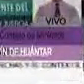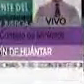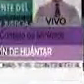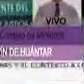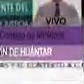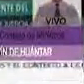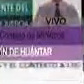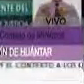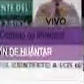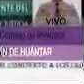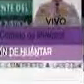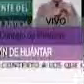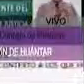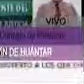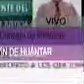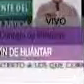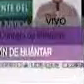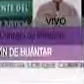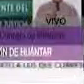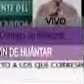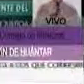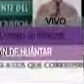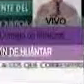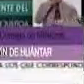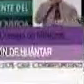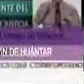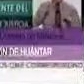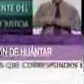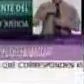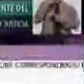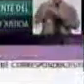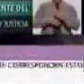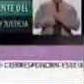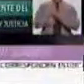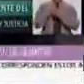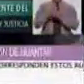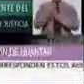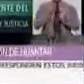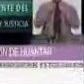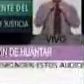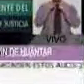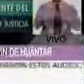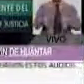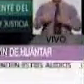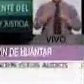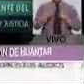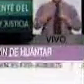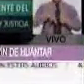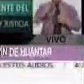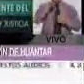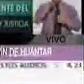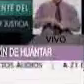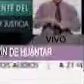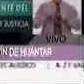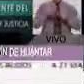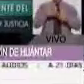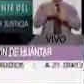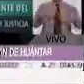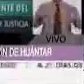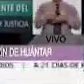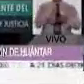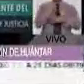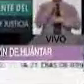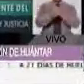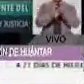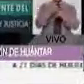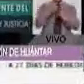Como responsable de la defensa legal del Perú, ¿ya han evaluado los daños que podría causarle esto al Perú en sede internacional? ¿Ya